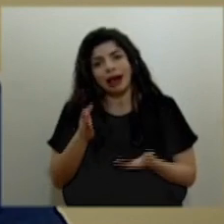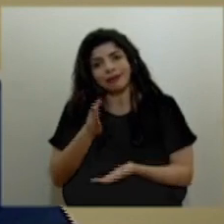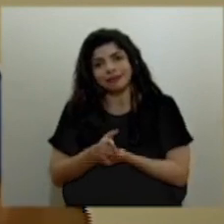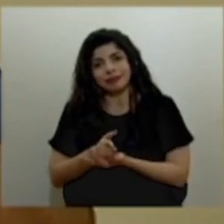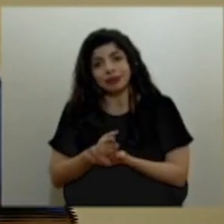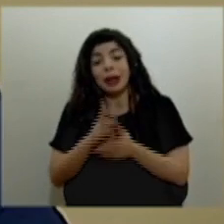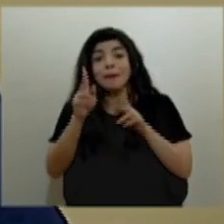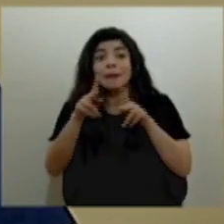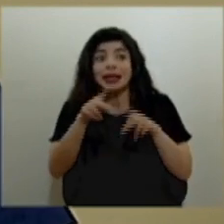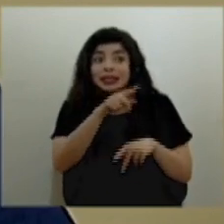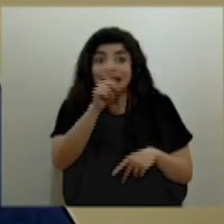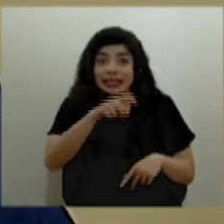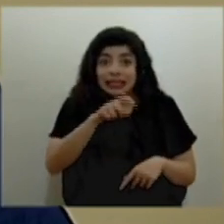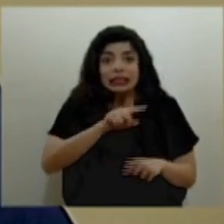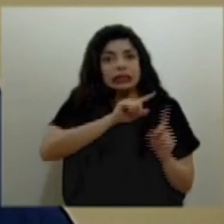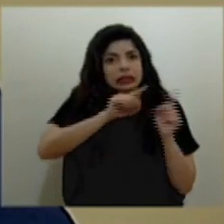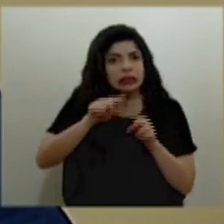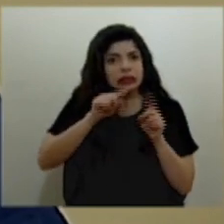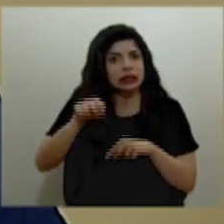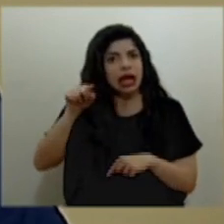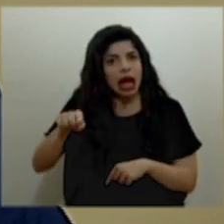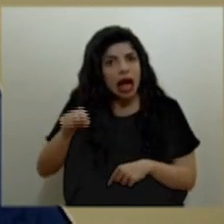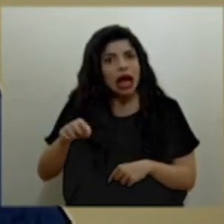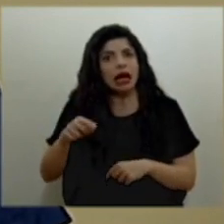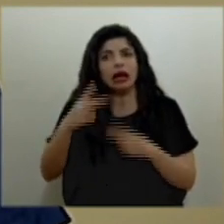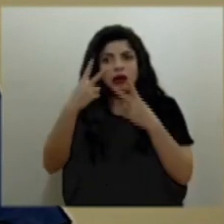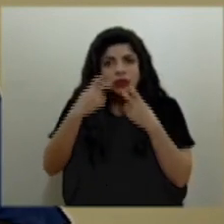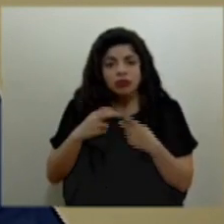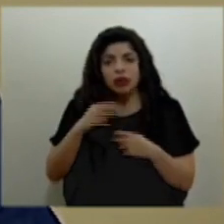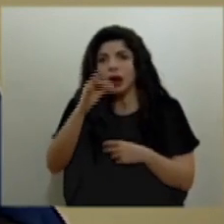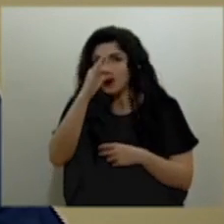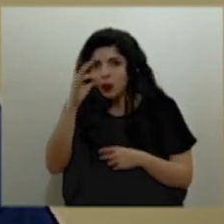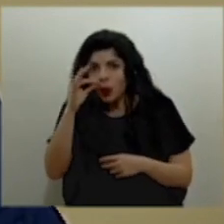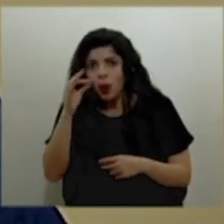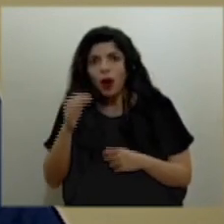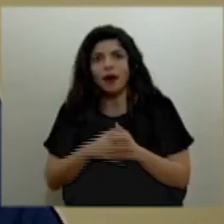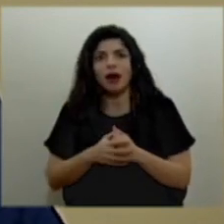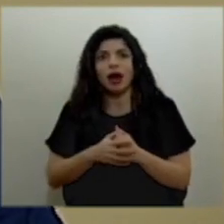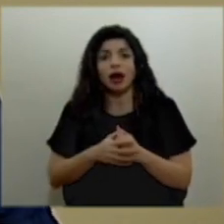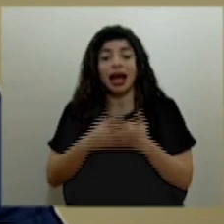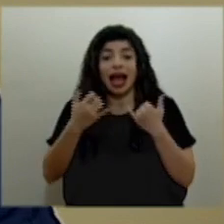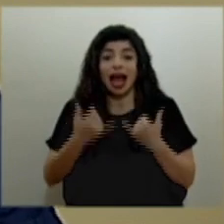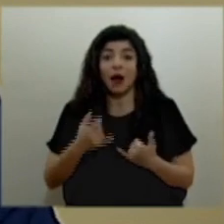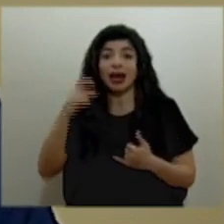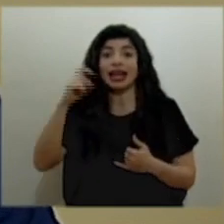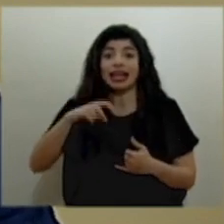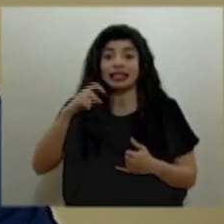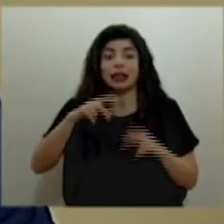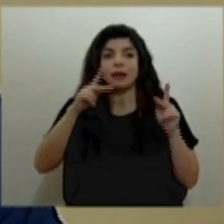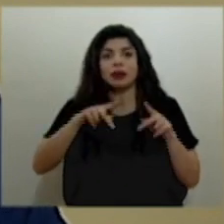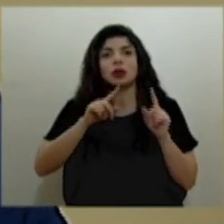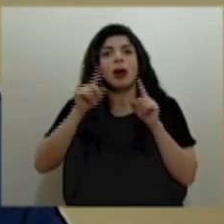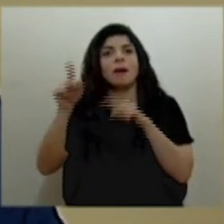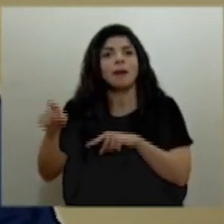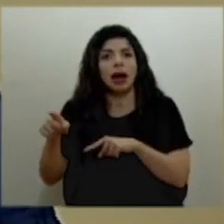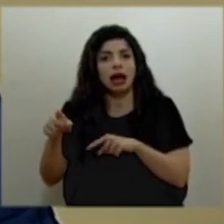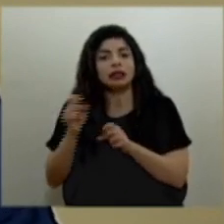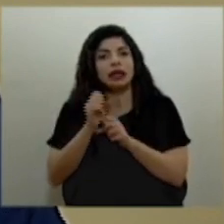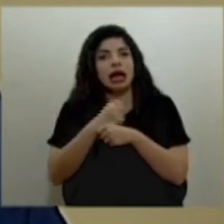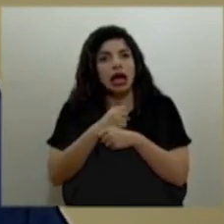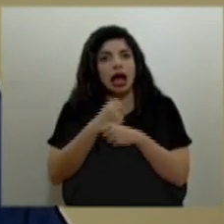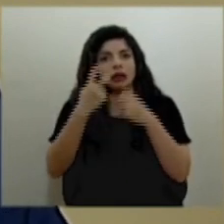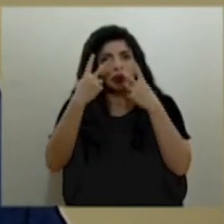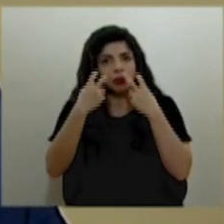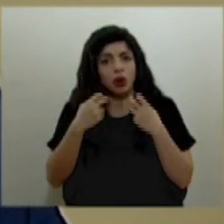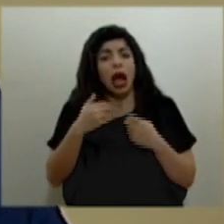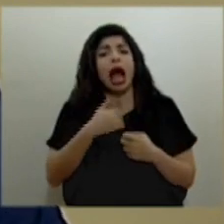las personas de que asistan, de que consulten, de que se realicen la prueba. Ahorita necesitamos que la gente vaya y se haga la prueba. Hay capacidad